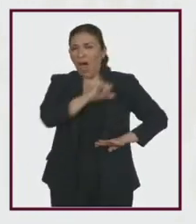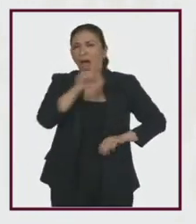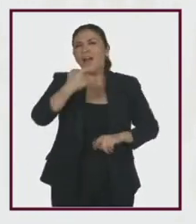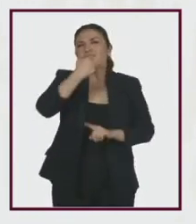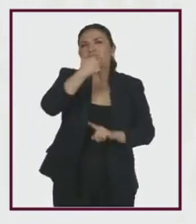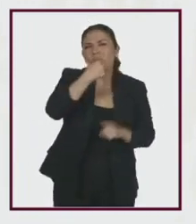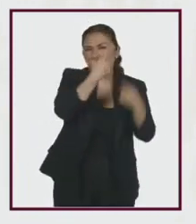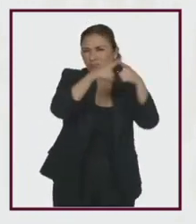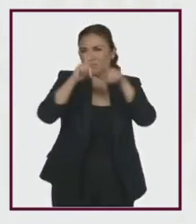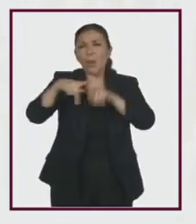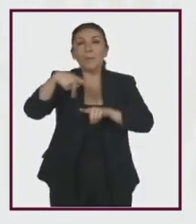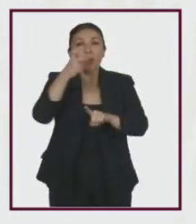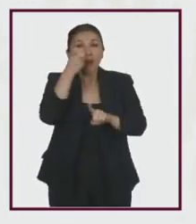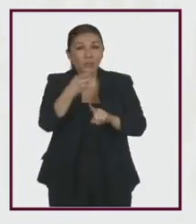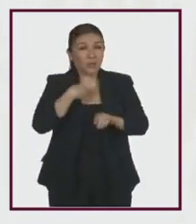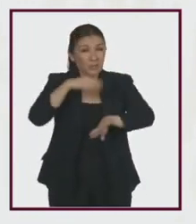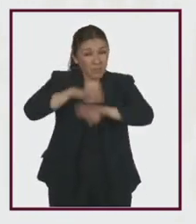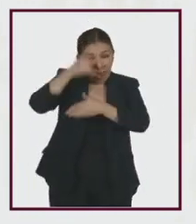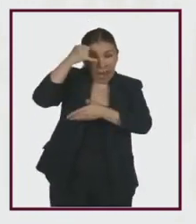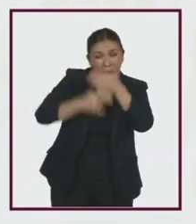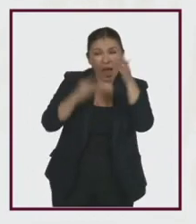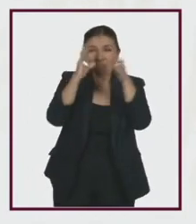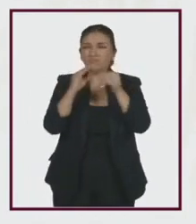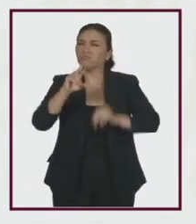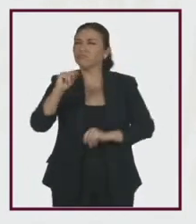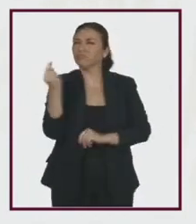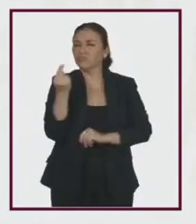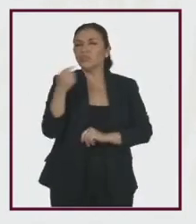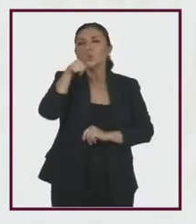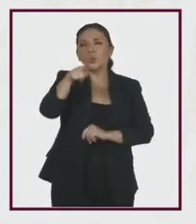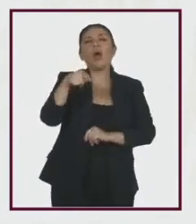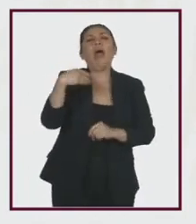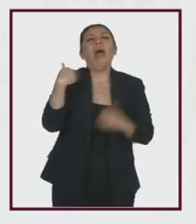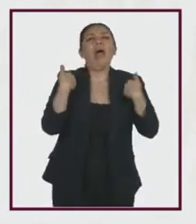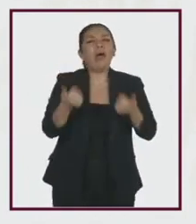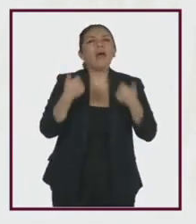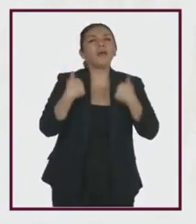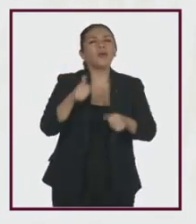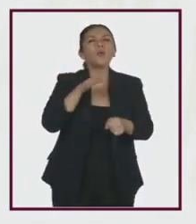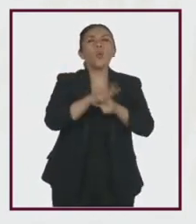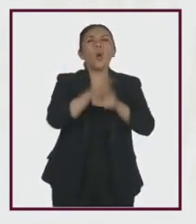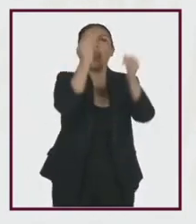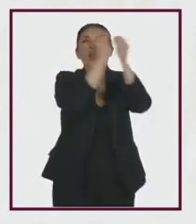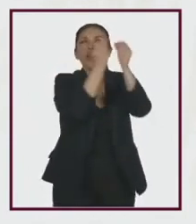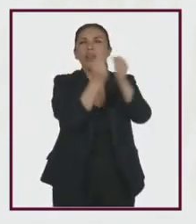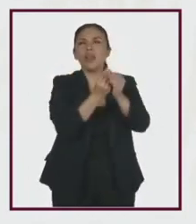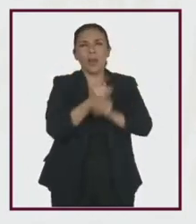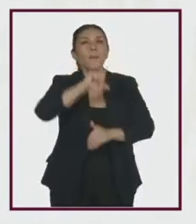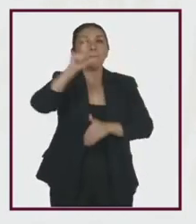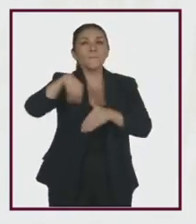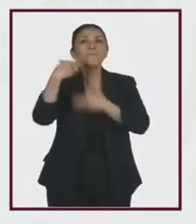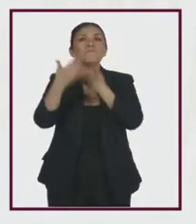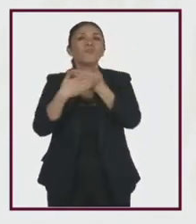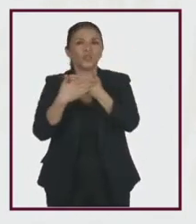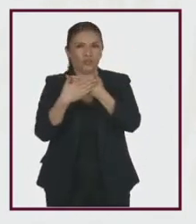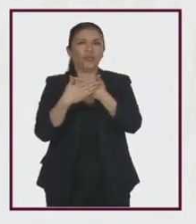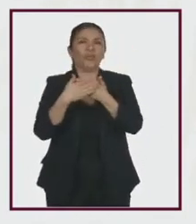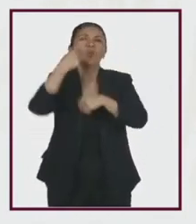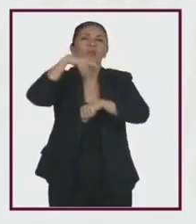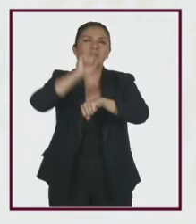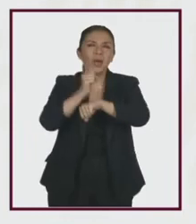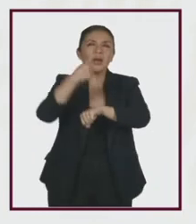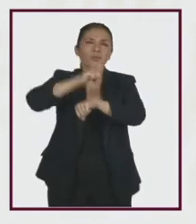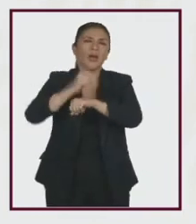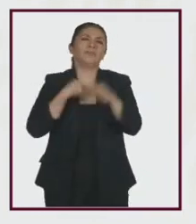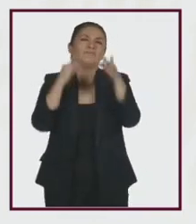pero esto no voy a profundizar tanto, porque lo van a ver con cada una de las sustancias en las siguientes sesiones, semana con semana.